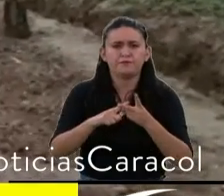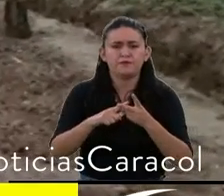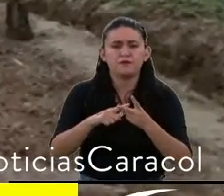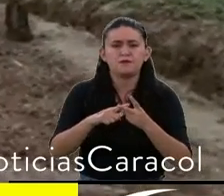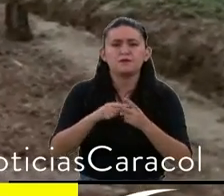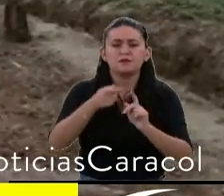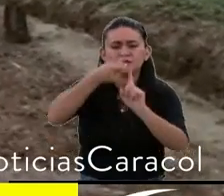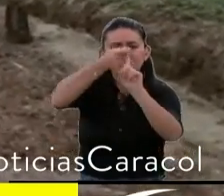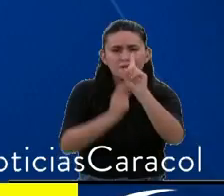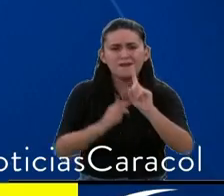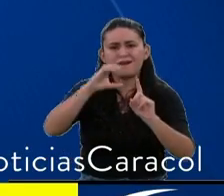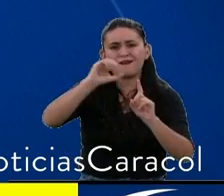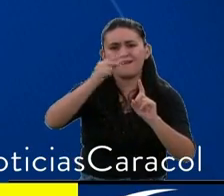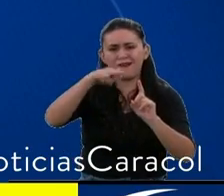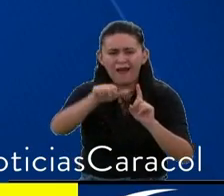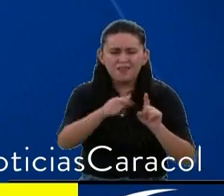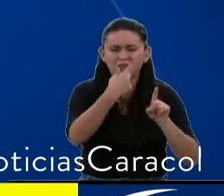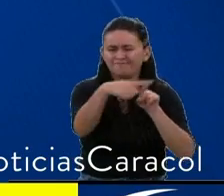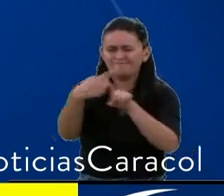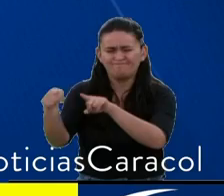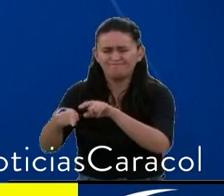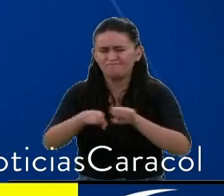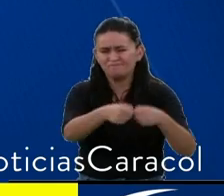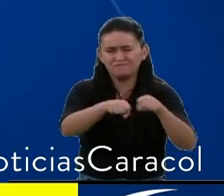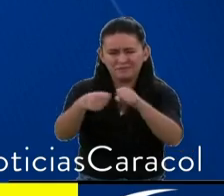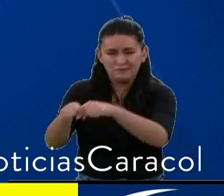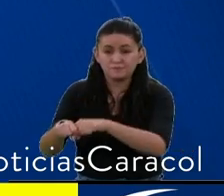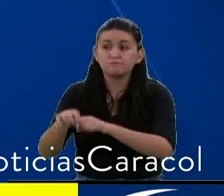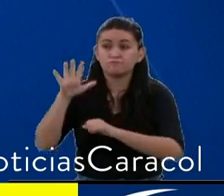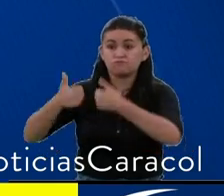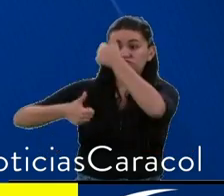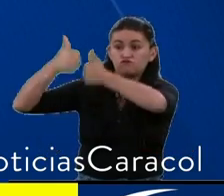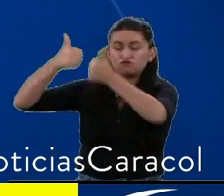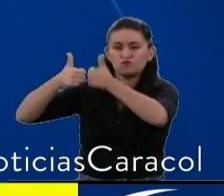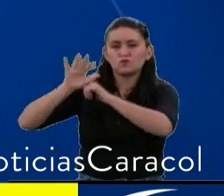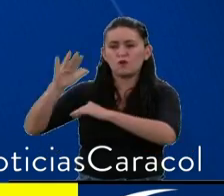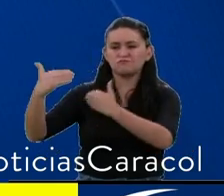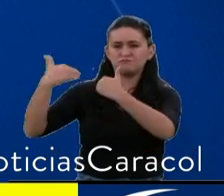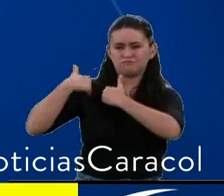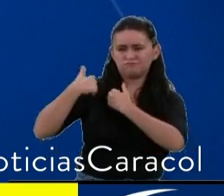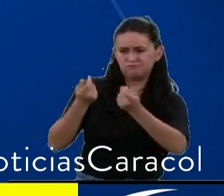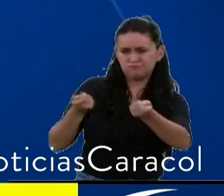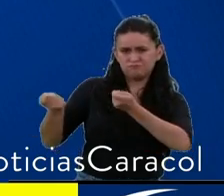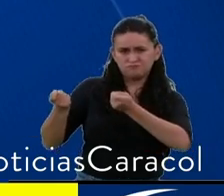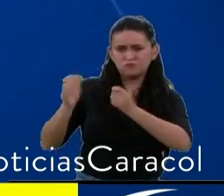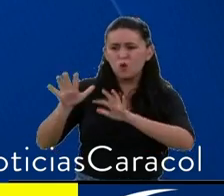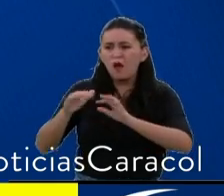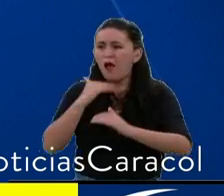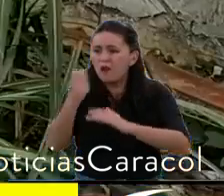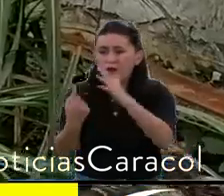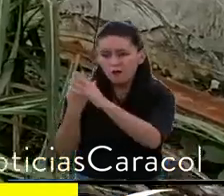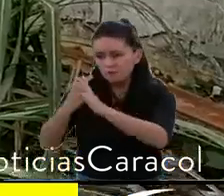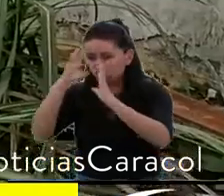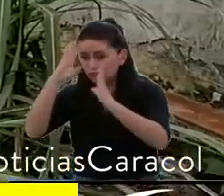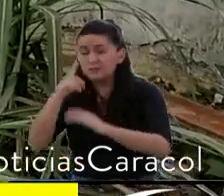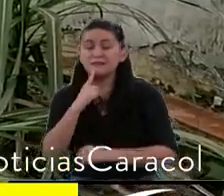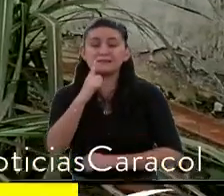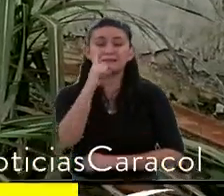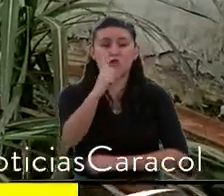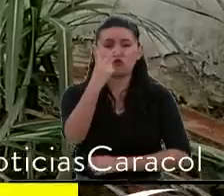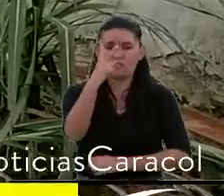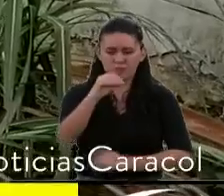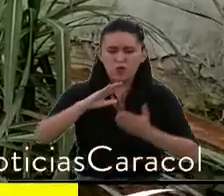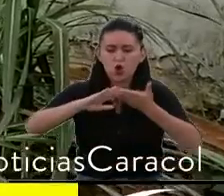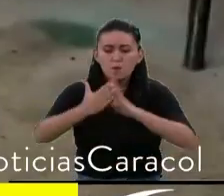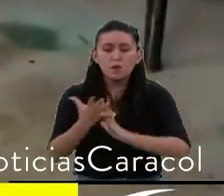caña y otras cosas más. El balance preliminar que entrega la Unidad de Gestión del Riesgo reporta afectación en 120 familias de 5